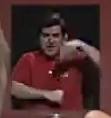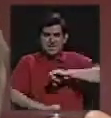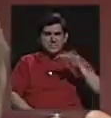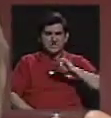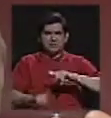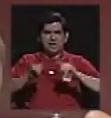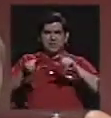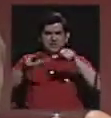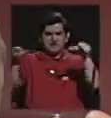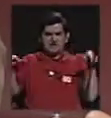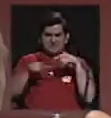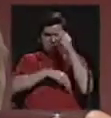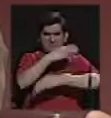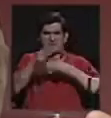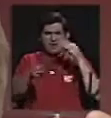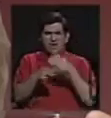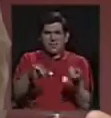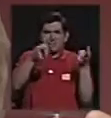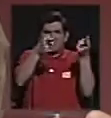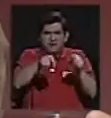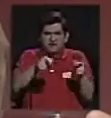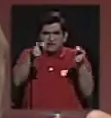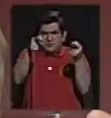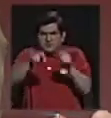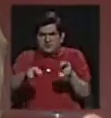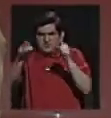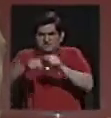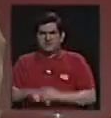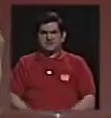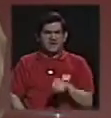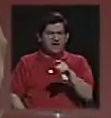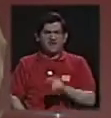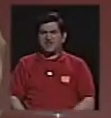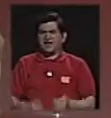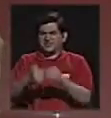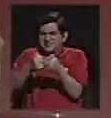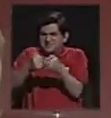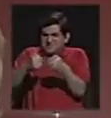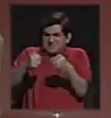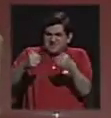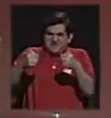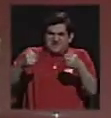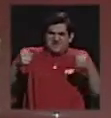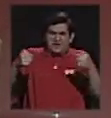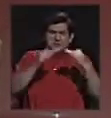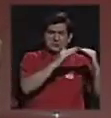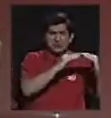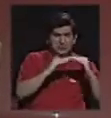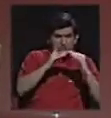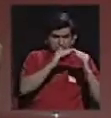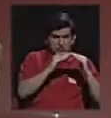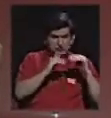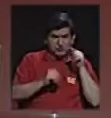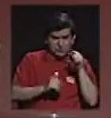muchas partes del mundo, se viene dando una desafección, un distanciamiento de la ciudadanía